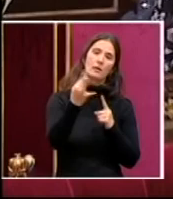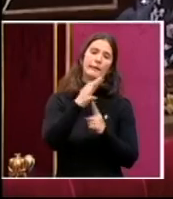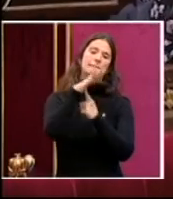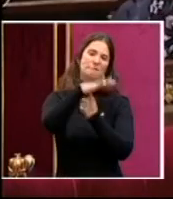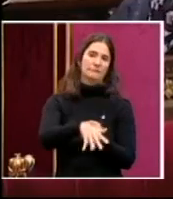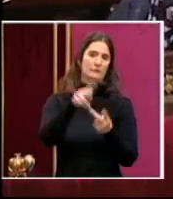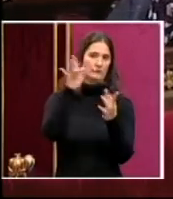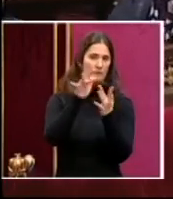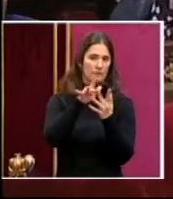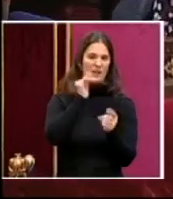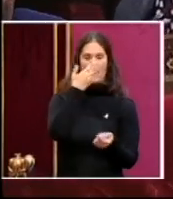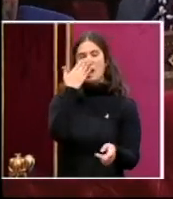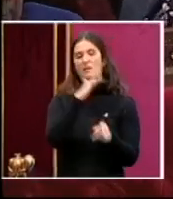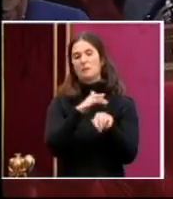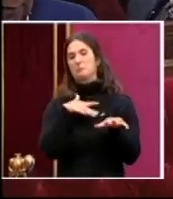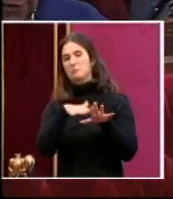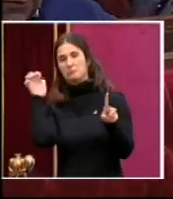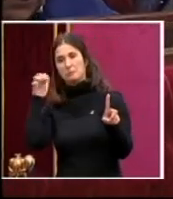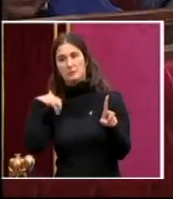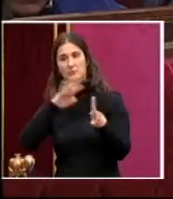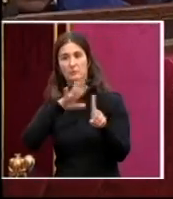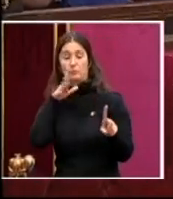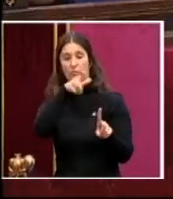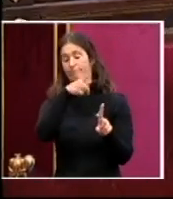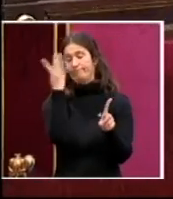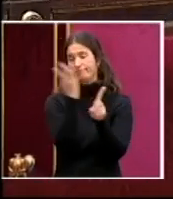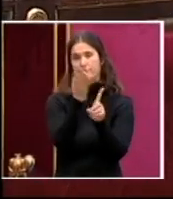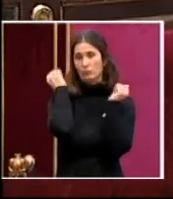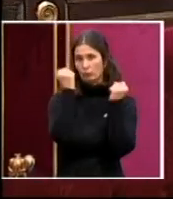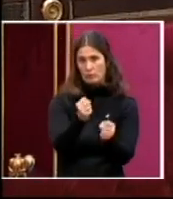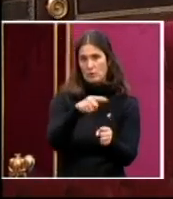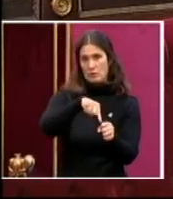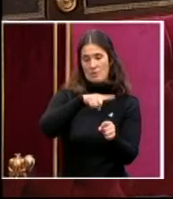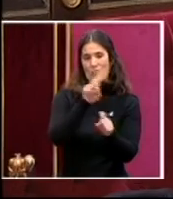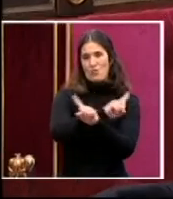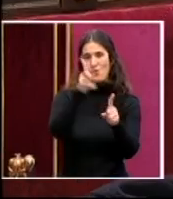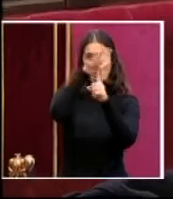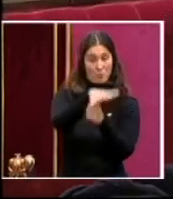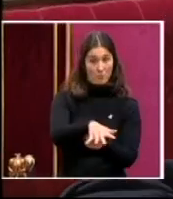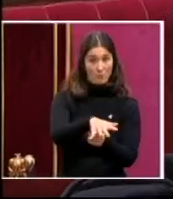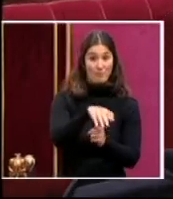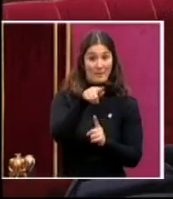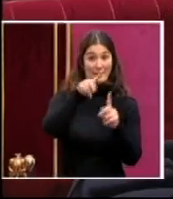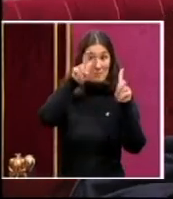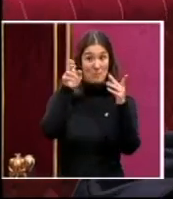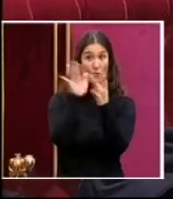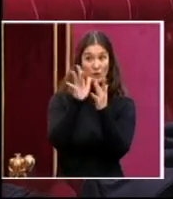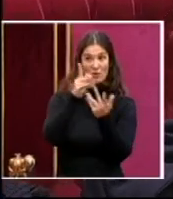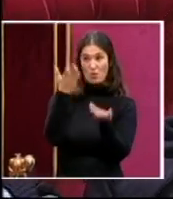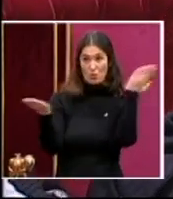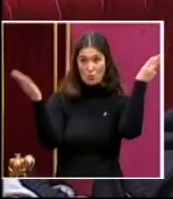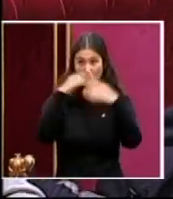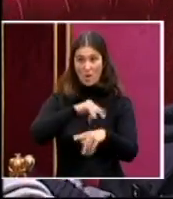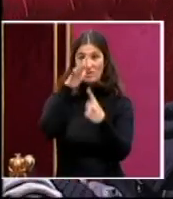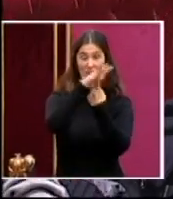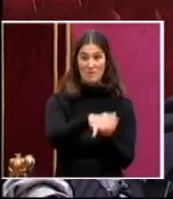discriminatorio y por actitudes de rechazo social que atentan directamente contra el derecho a la no discriminación. Este trato injusto y